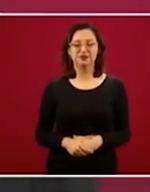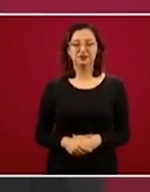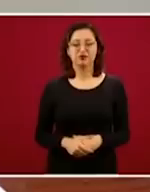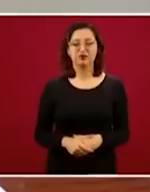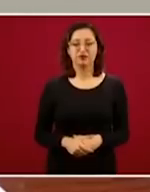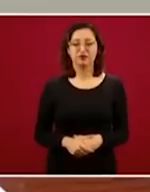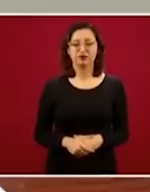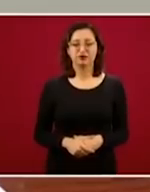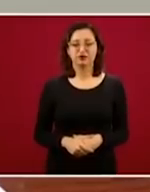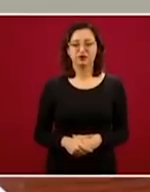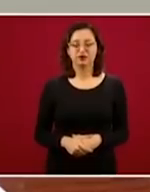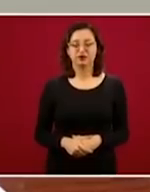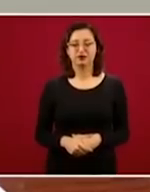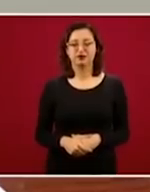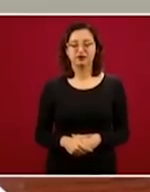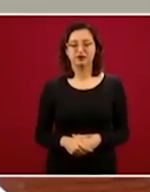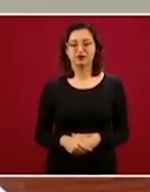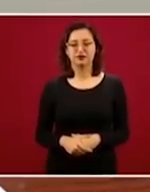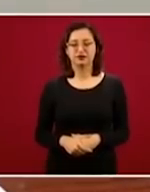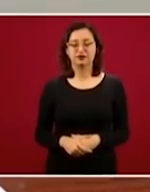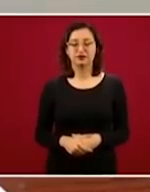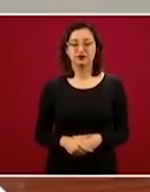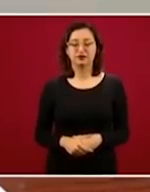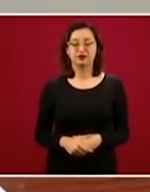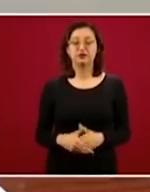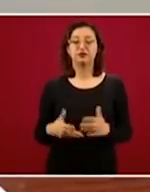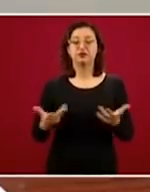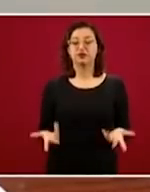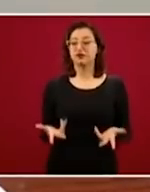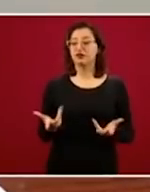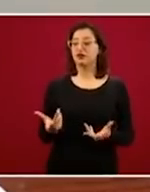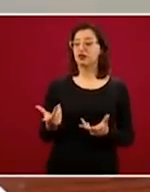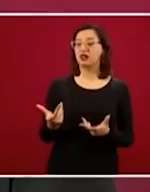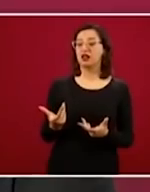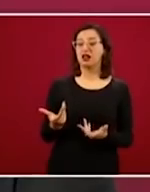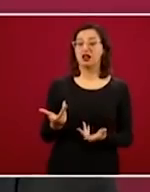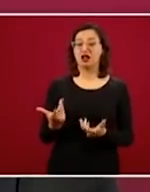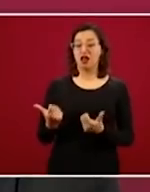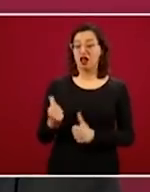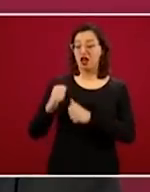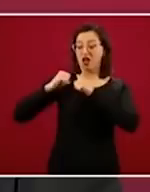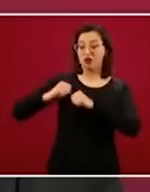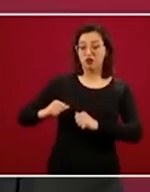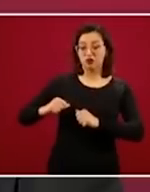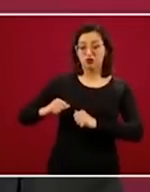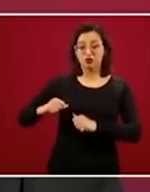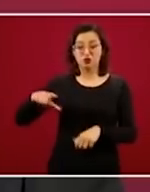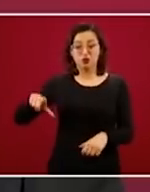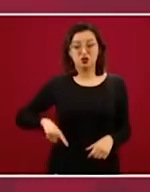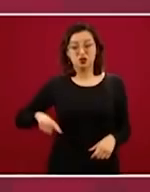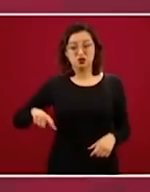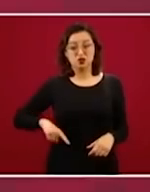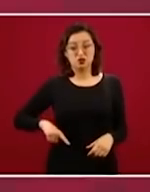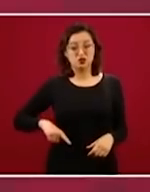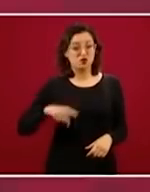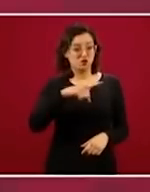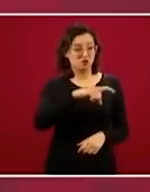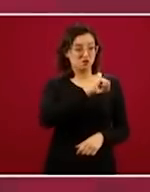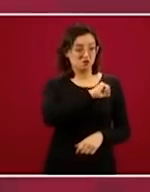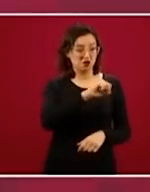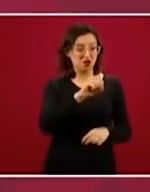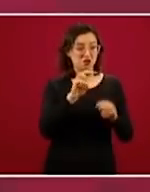ya no permitimos que las autoridades estén al servicio de la